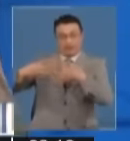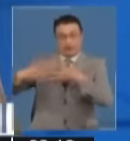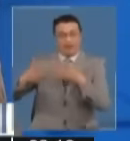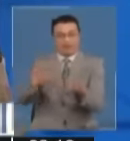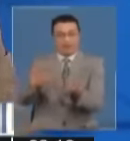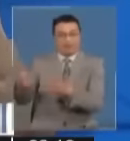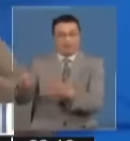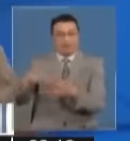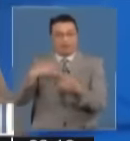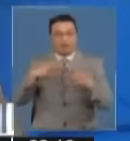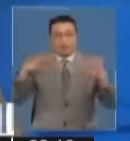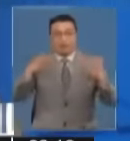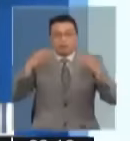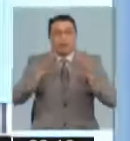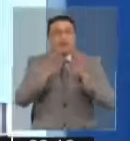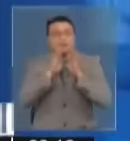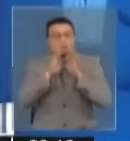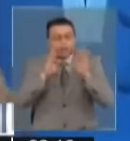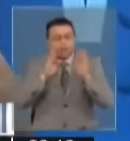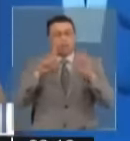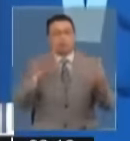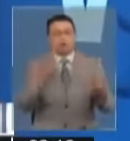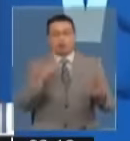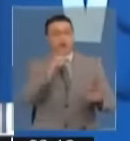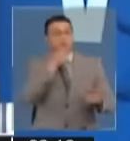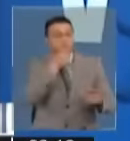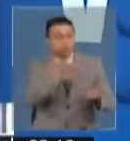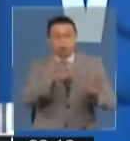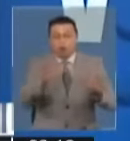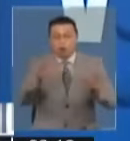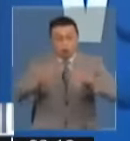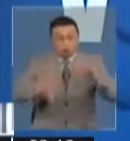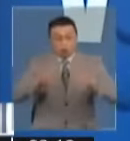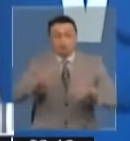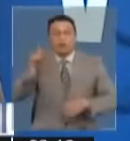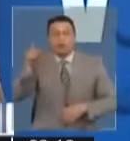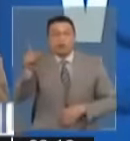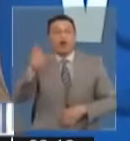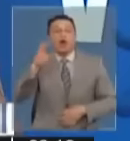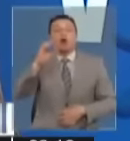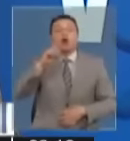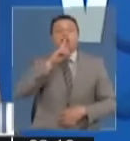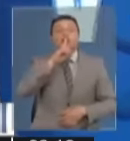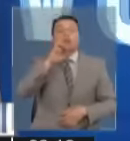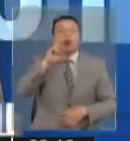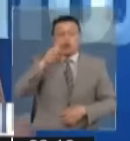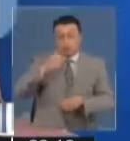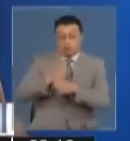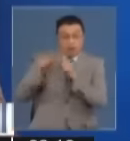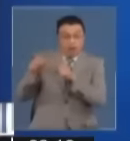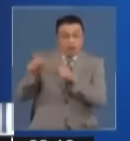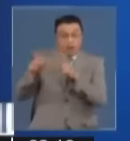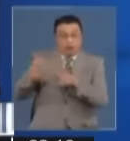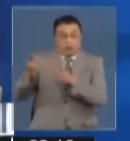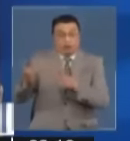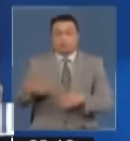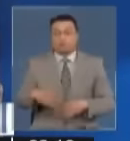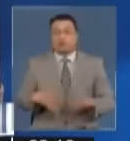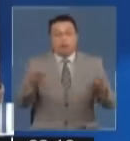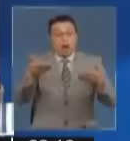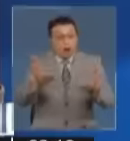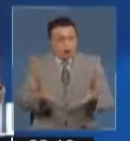incida absolutamente nadie en la acusación. Y que después la justicia o con la Contraloría que haga, haga su trabajo. Por eso la Contraloría lo está viendo. Por eso